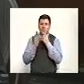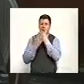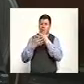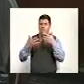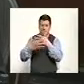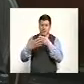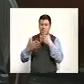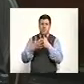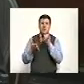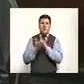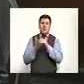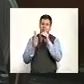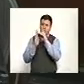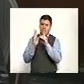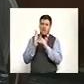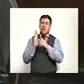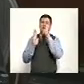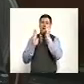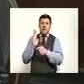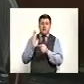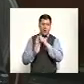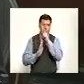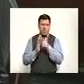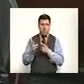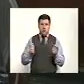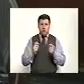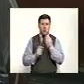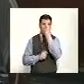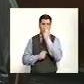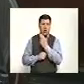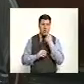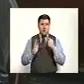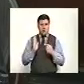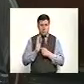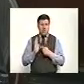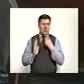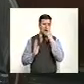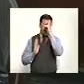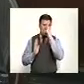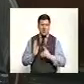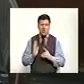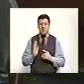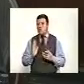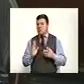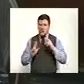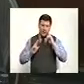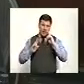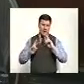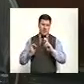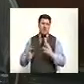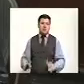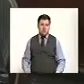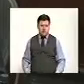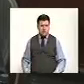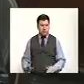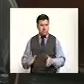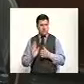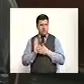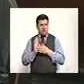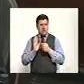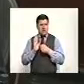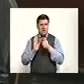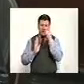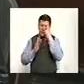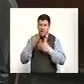en el mismo decreto se le da autonomía total para su conformación, para decidir sobre su línea de investigación, llevarla a la práctica y